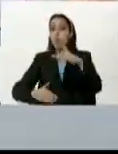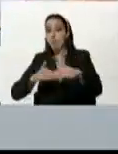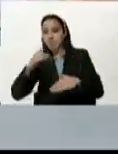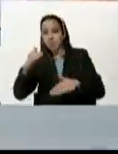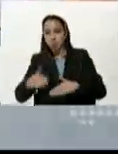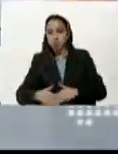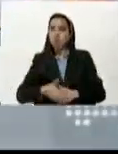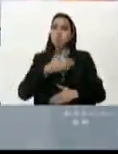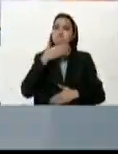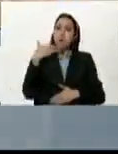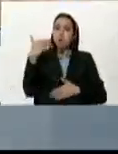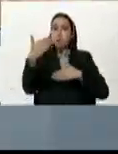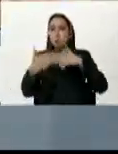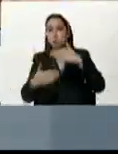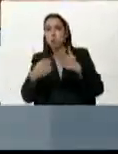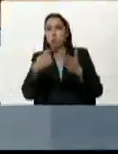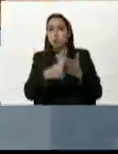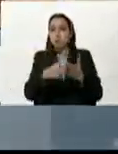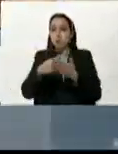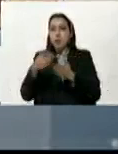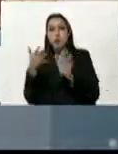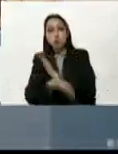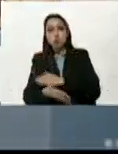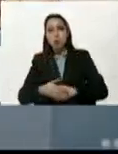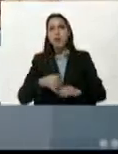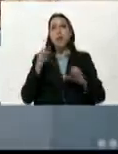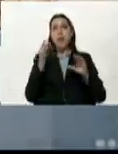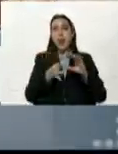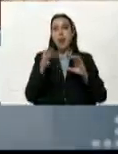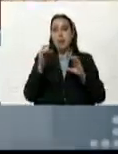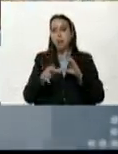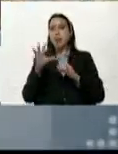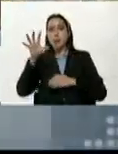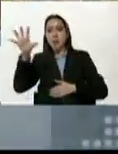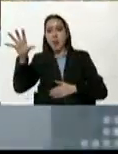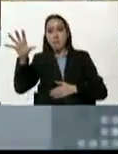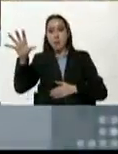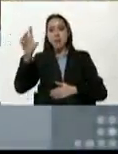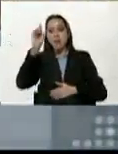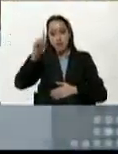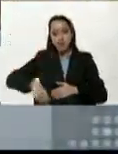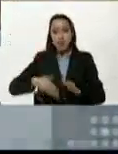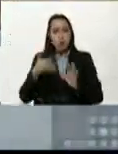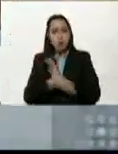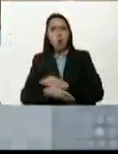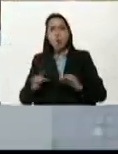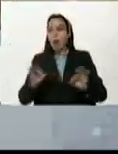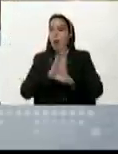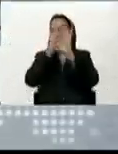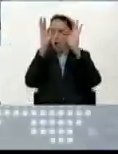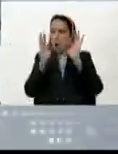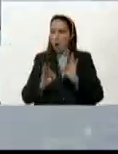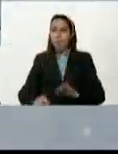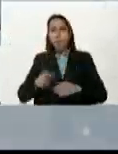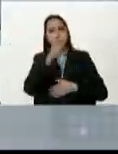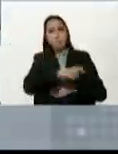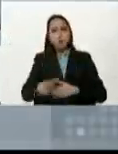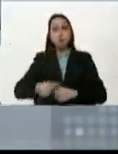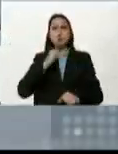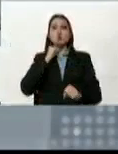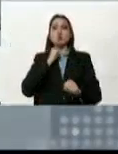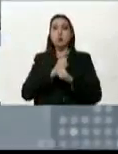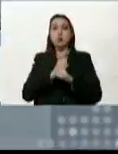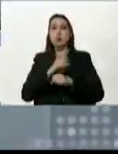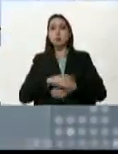mejorando el ingreso a través del carné de la patria y a través de todas las formas de ingreso de los trabajadores